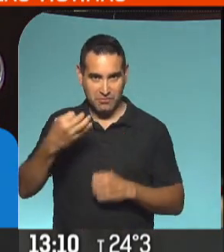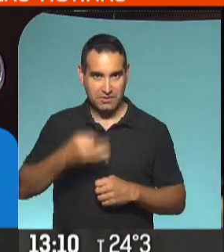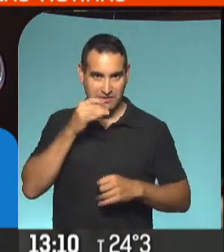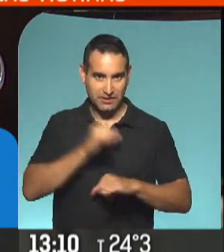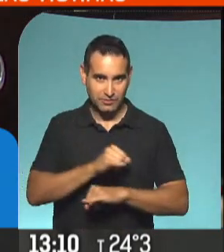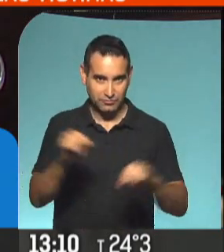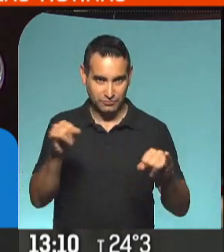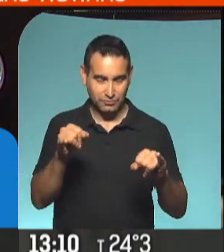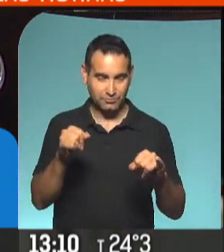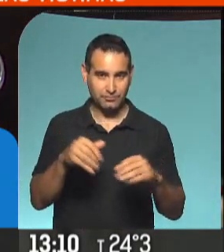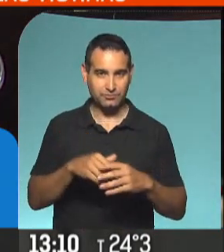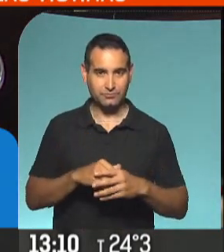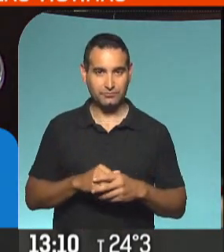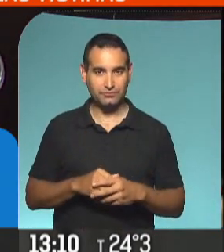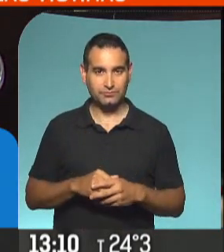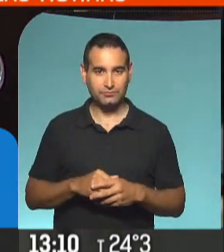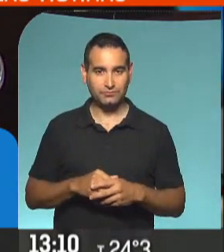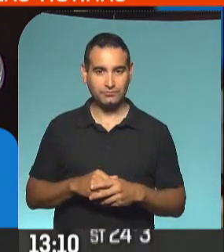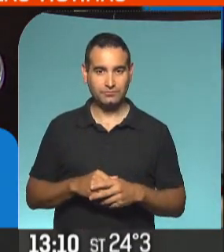importante.